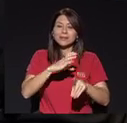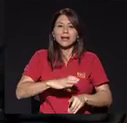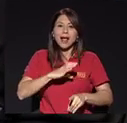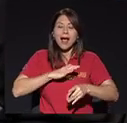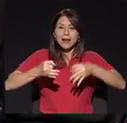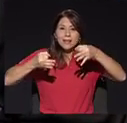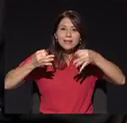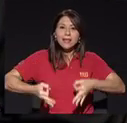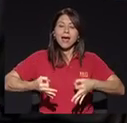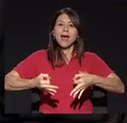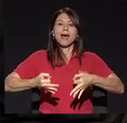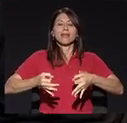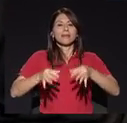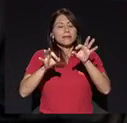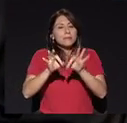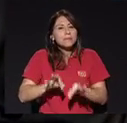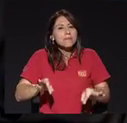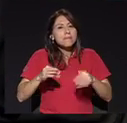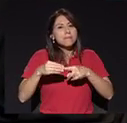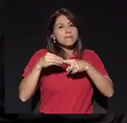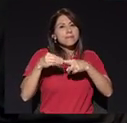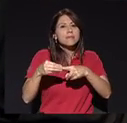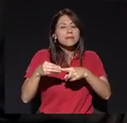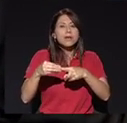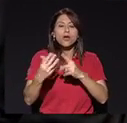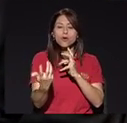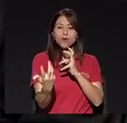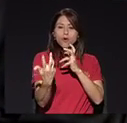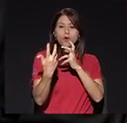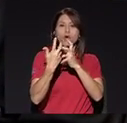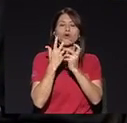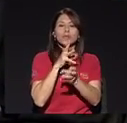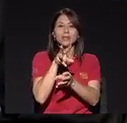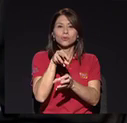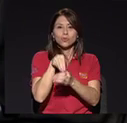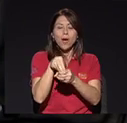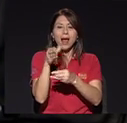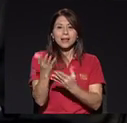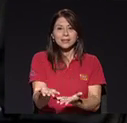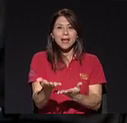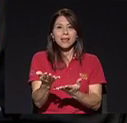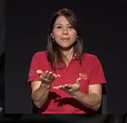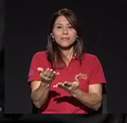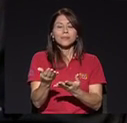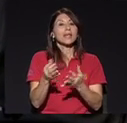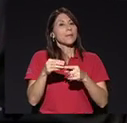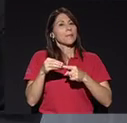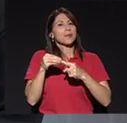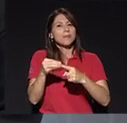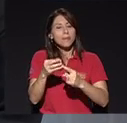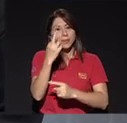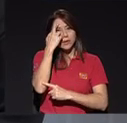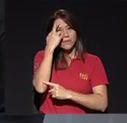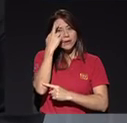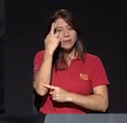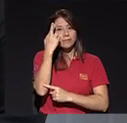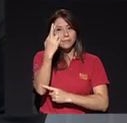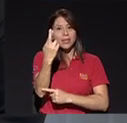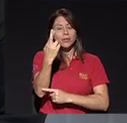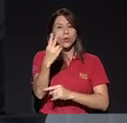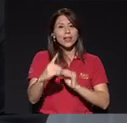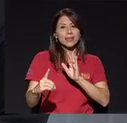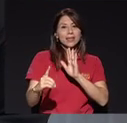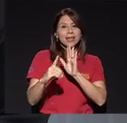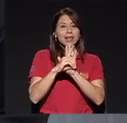educación de calidad, pertinente, contextualizada y fundamentalmente en respeto del derecho, ¿verdad? Del